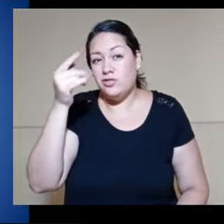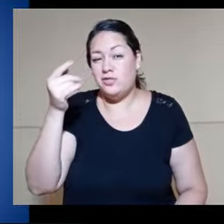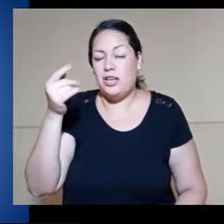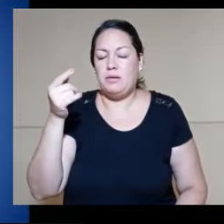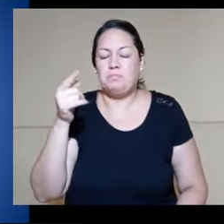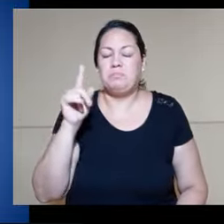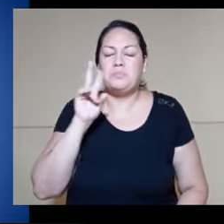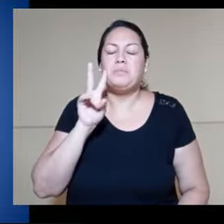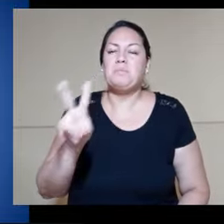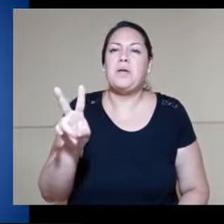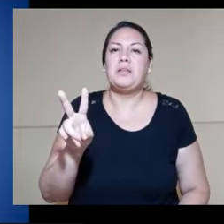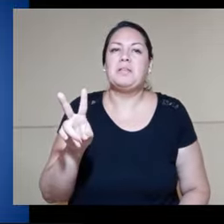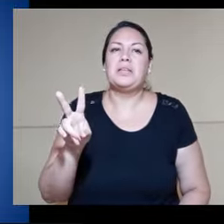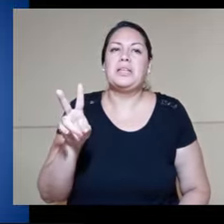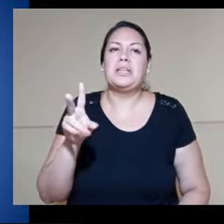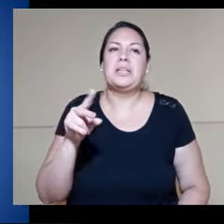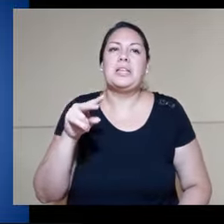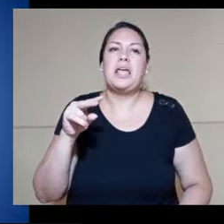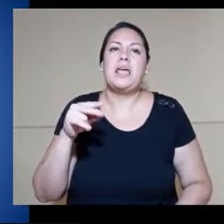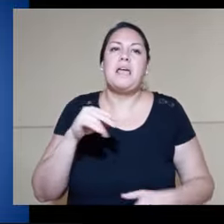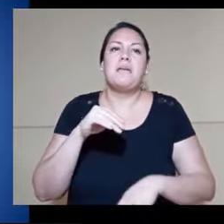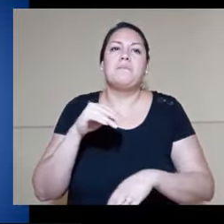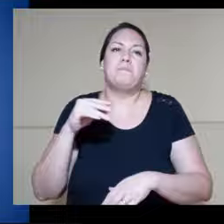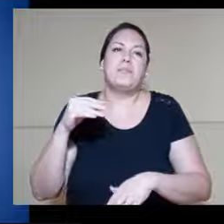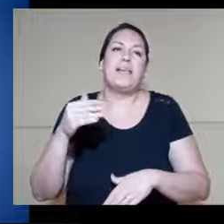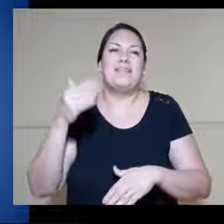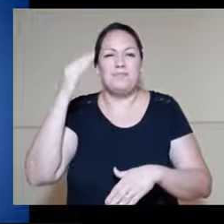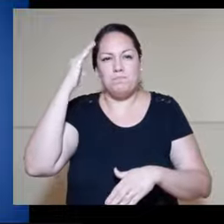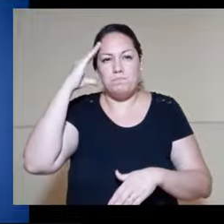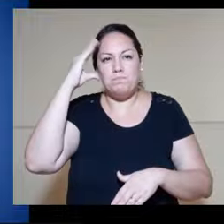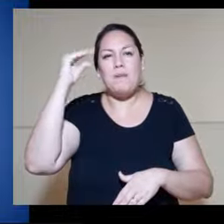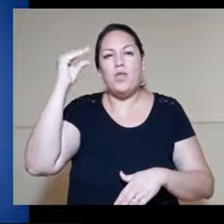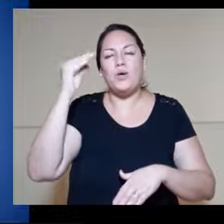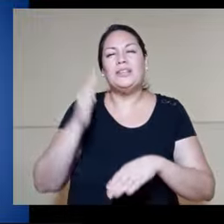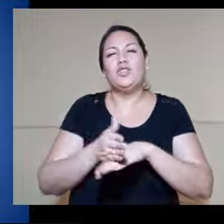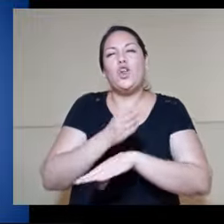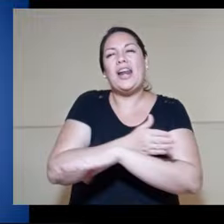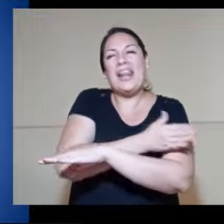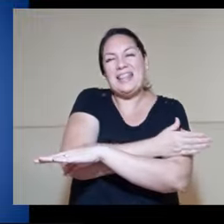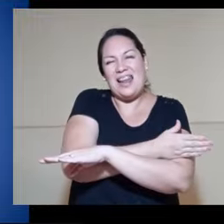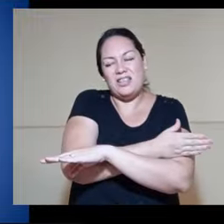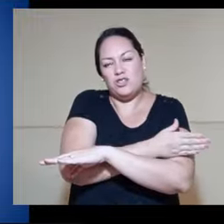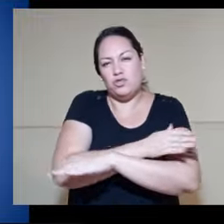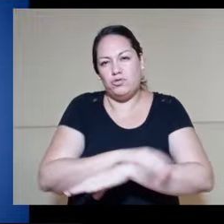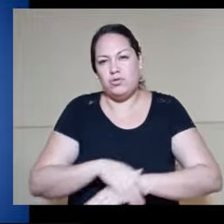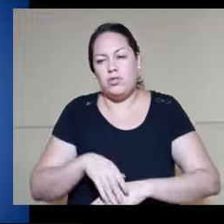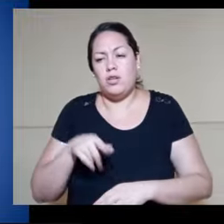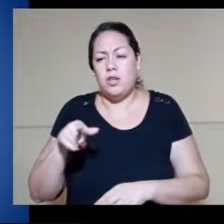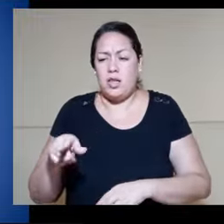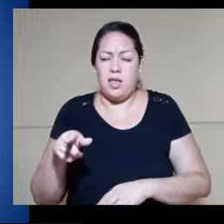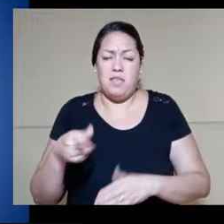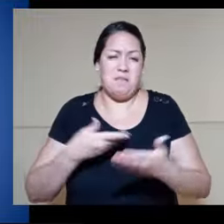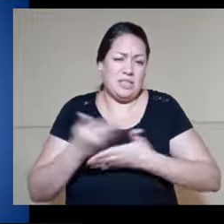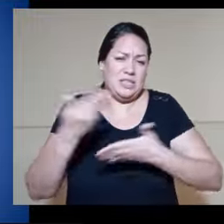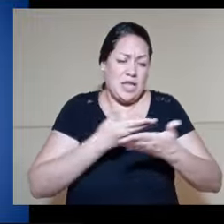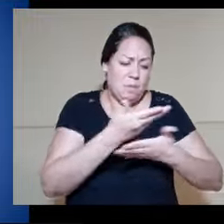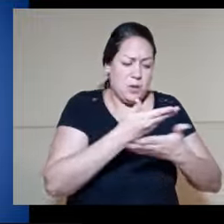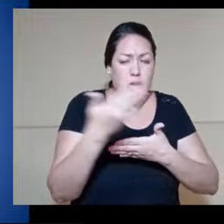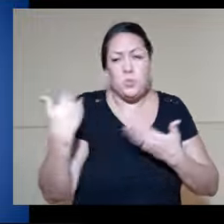Ella no se le detectó antes, desde más chiquita. Y Pero eso tiene que que ir a la ella escuela. ha